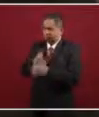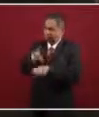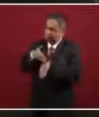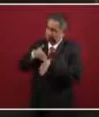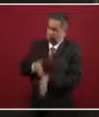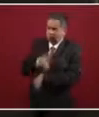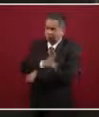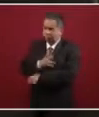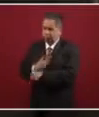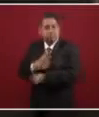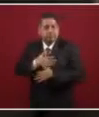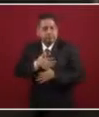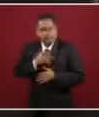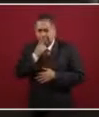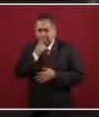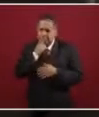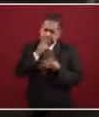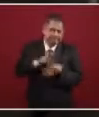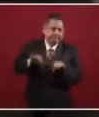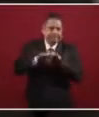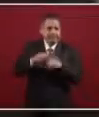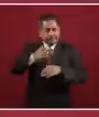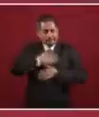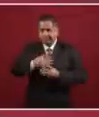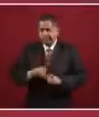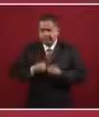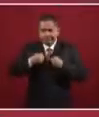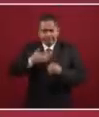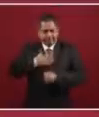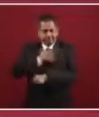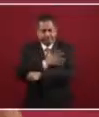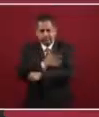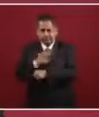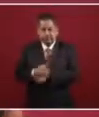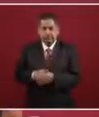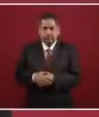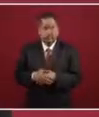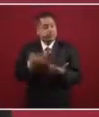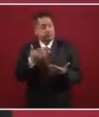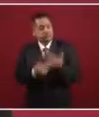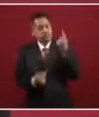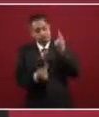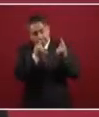que eso es lo que estimo más importante en mi vida. Entonces ahora me dicen,